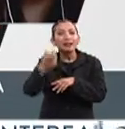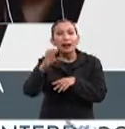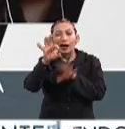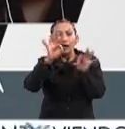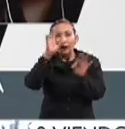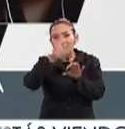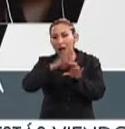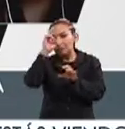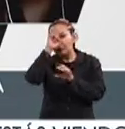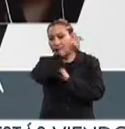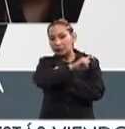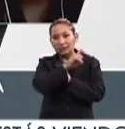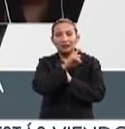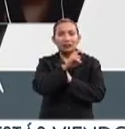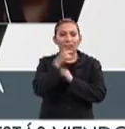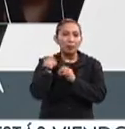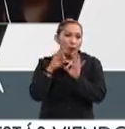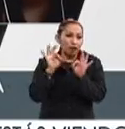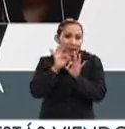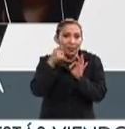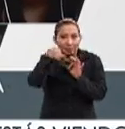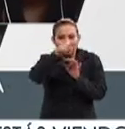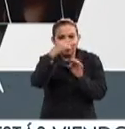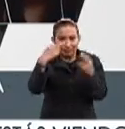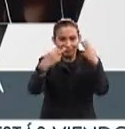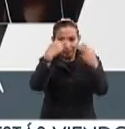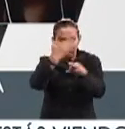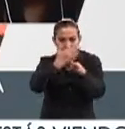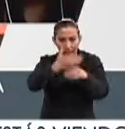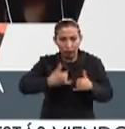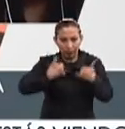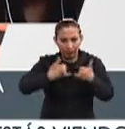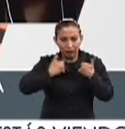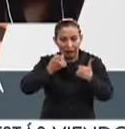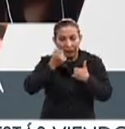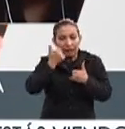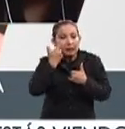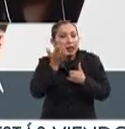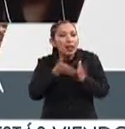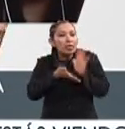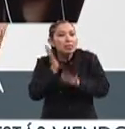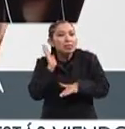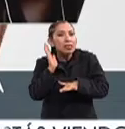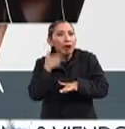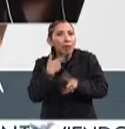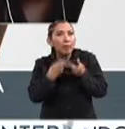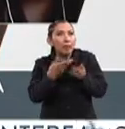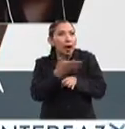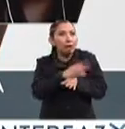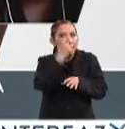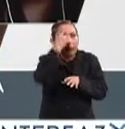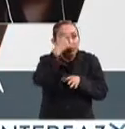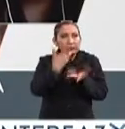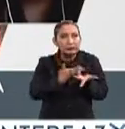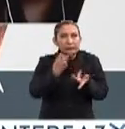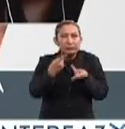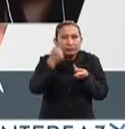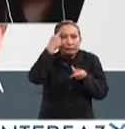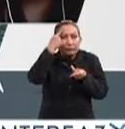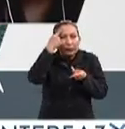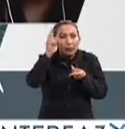que más te costaron el trabajo? Porque creo que es importante que las personas que nos están viendo, los jóvenes que están a punto de irse, pues también se preparen para este tipo